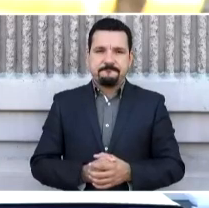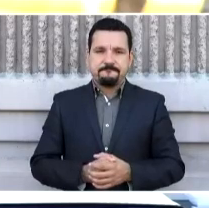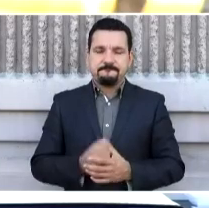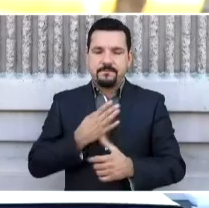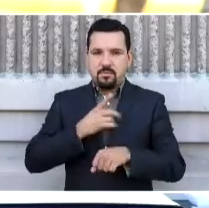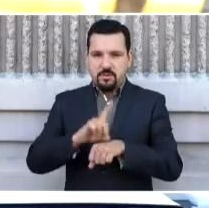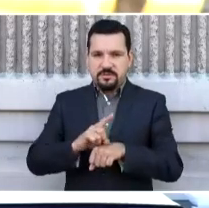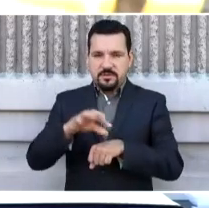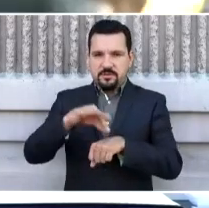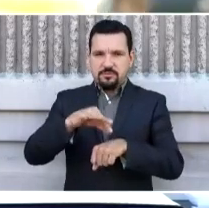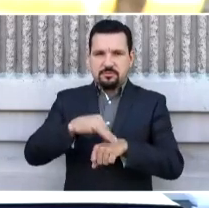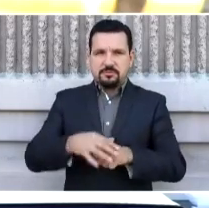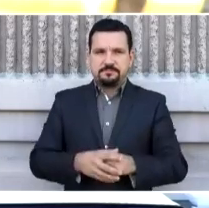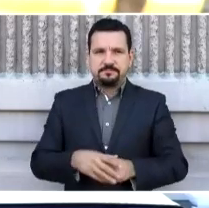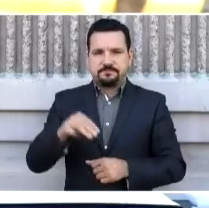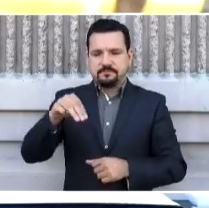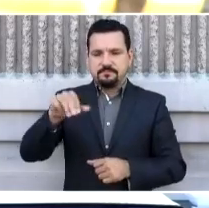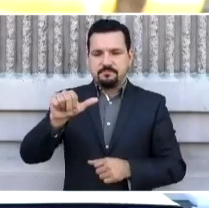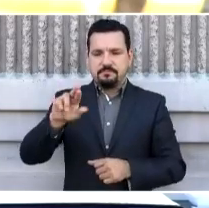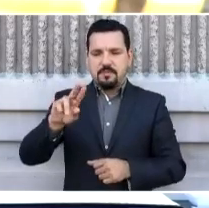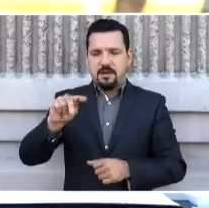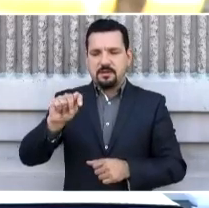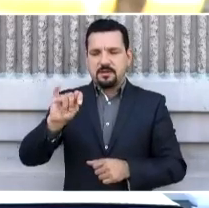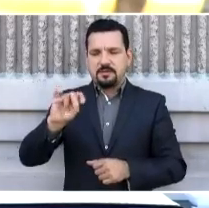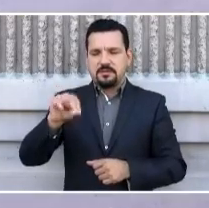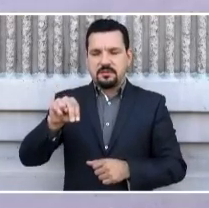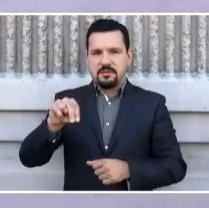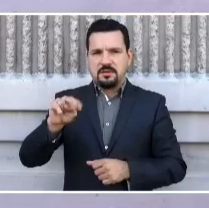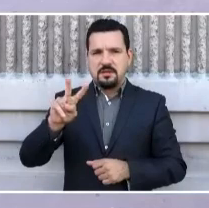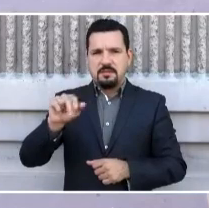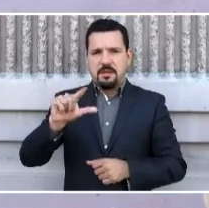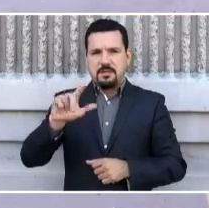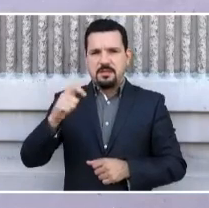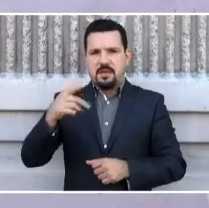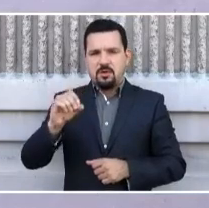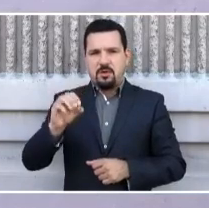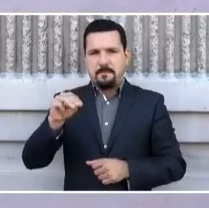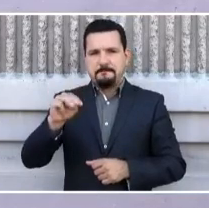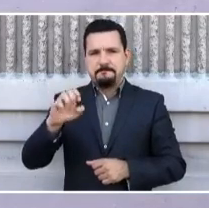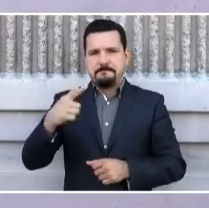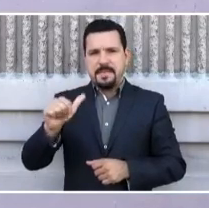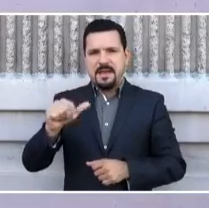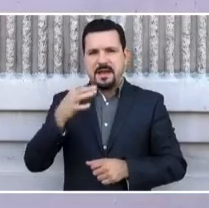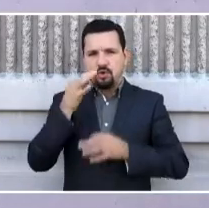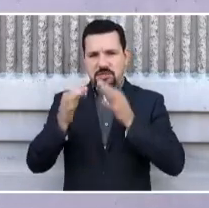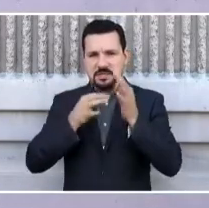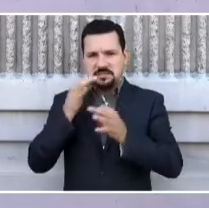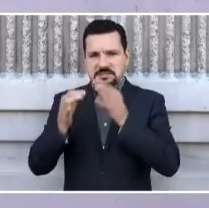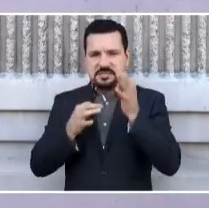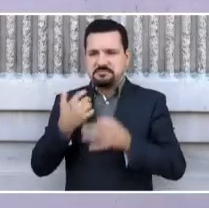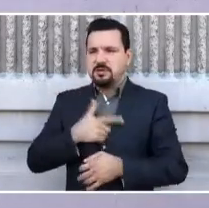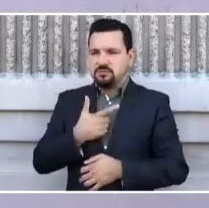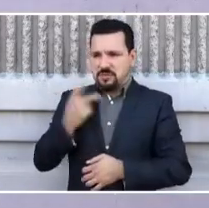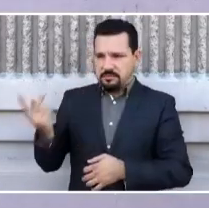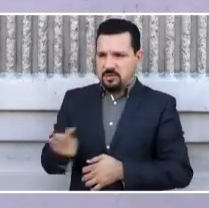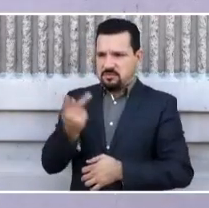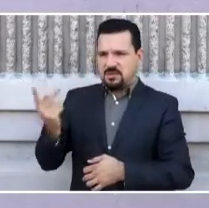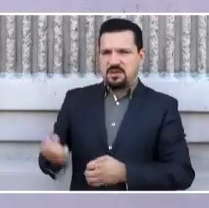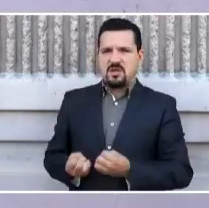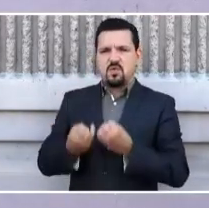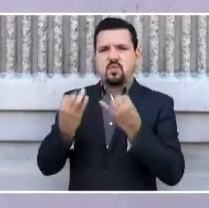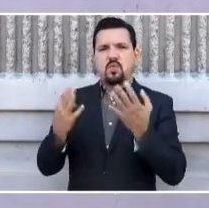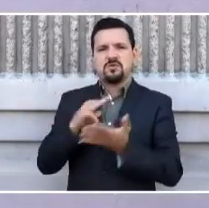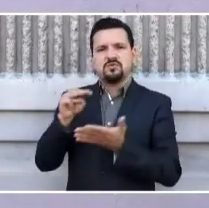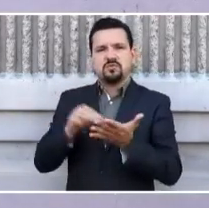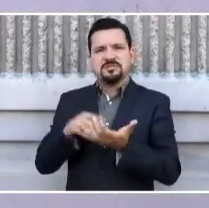Buen día, doctor Martín Vallejo de Noticias. Me gustaría conocer si tiene el dato de cuántos municipios